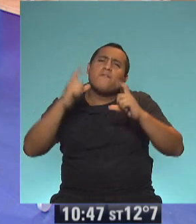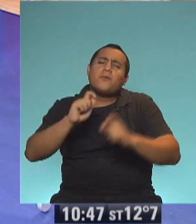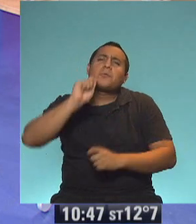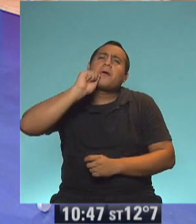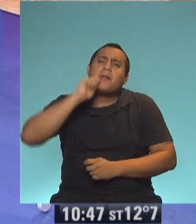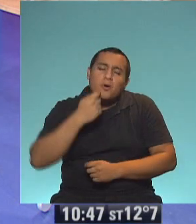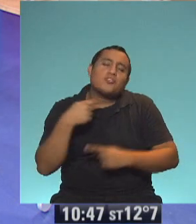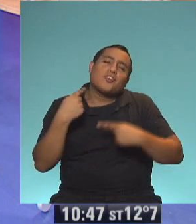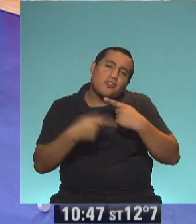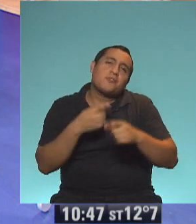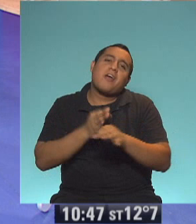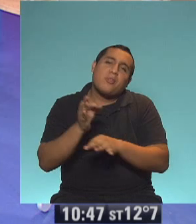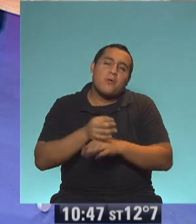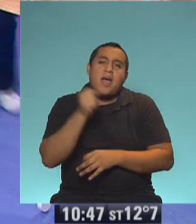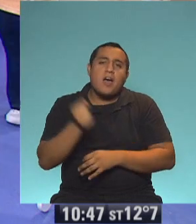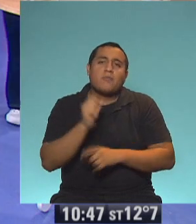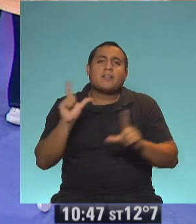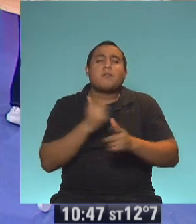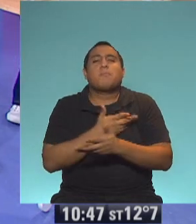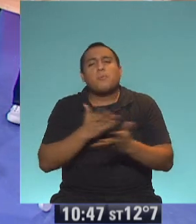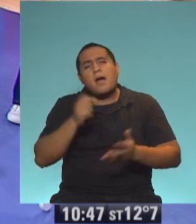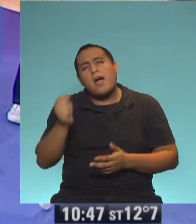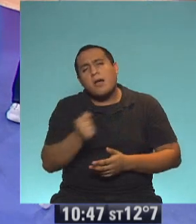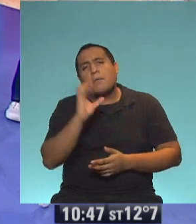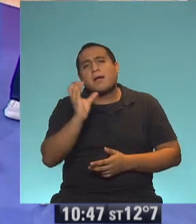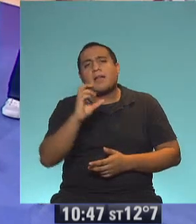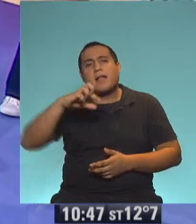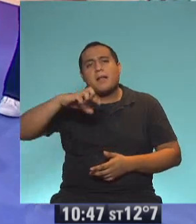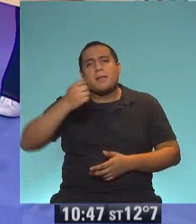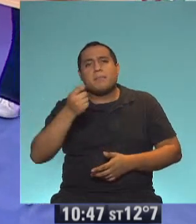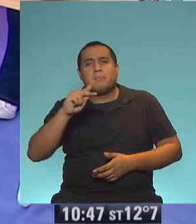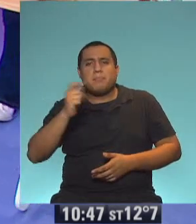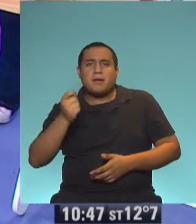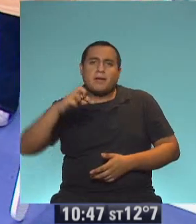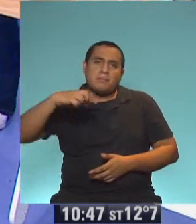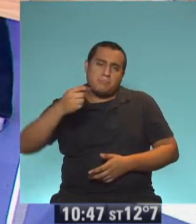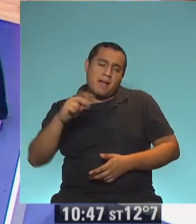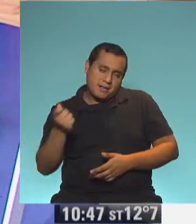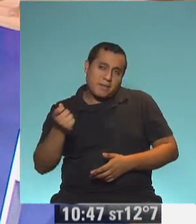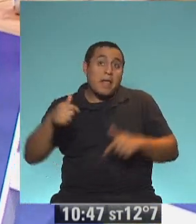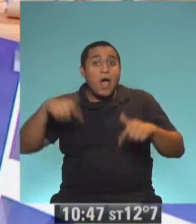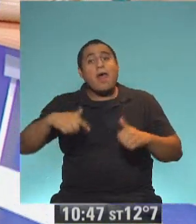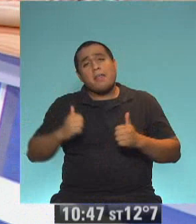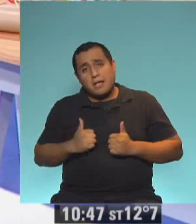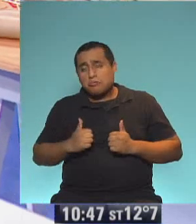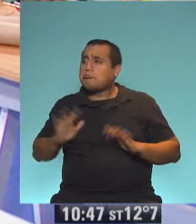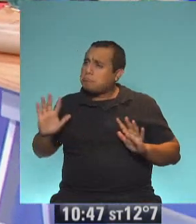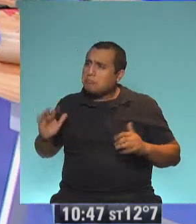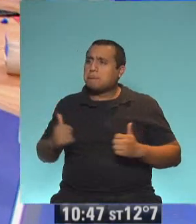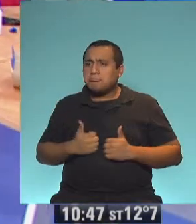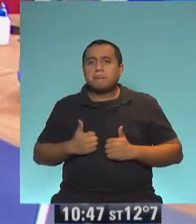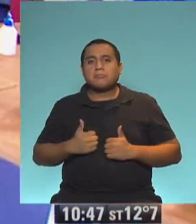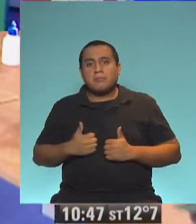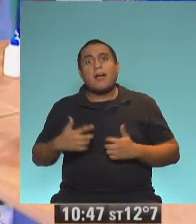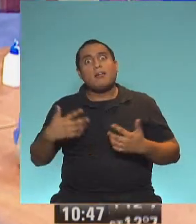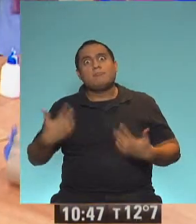Ahí seguimos educando. Arroba TV Pública, arroba Canal Paca Paca. Y ahora, ¿sabes qué? ¿Hacemos un descansito? Hacemos un descansito. Sí. Dale. Ay, porque pues de